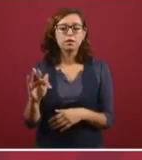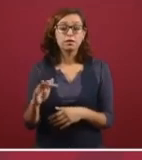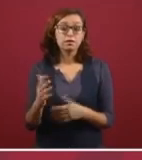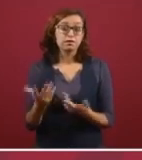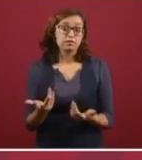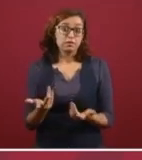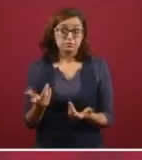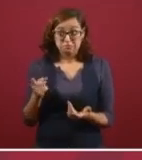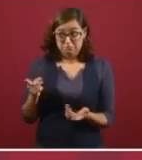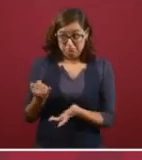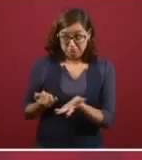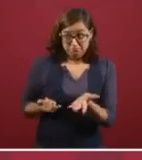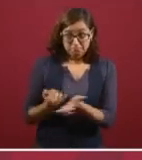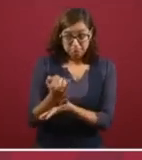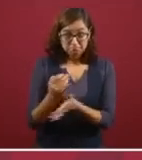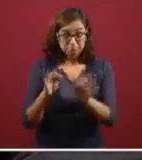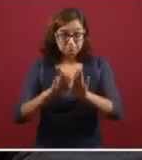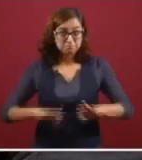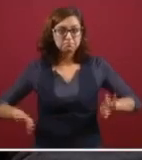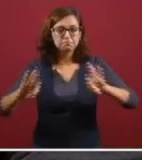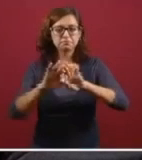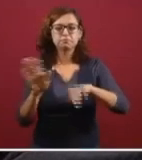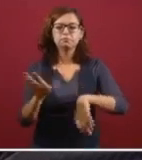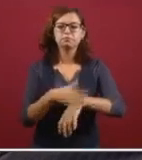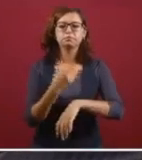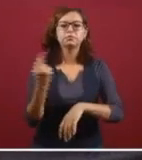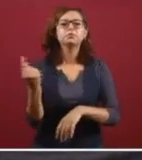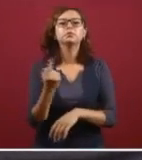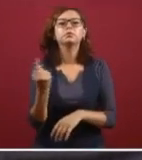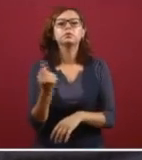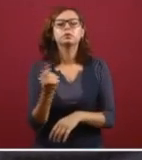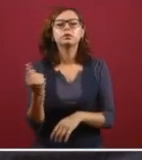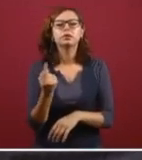Importante porque de esta manera